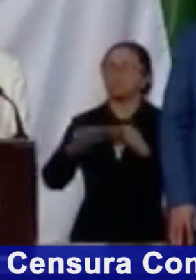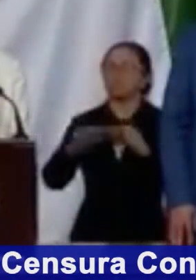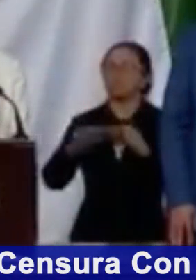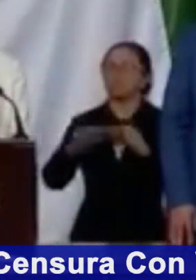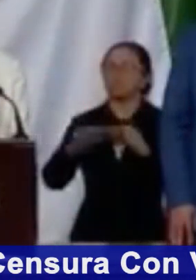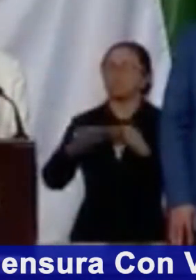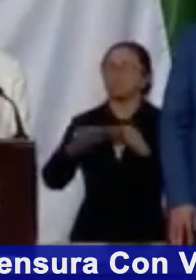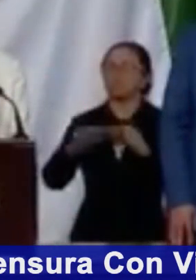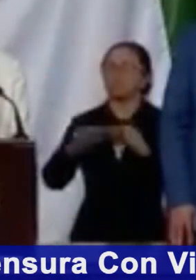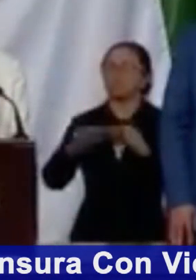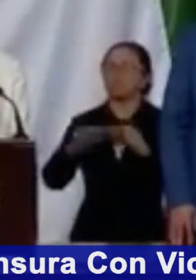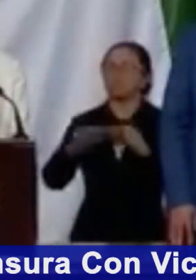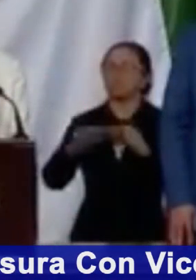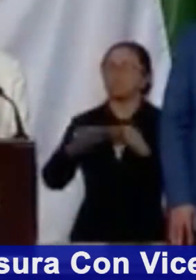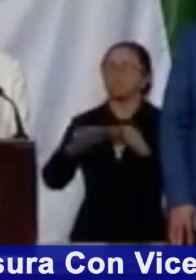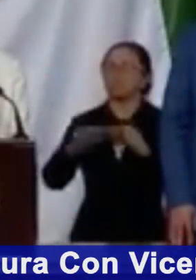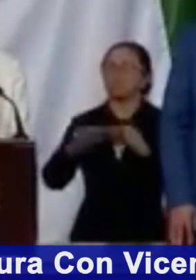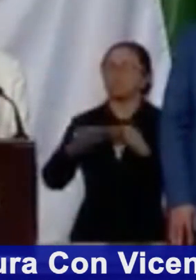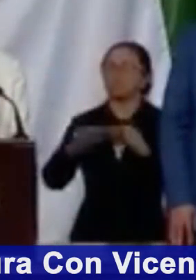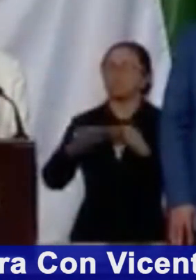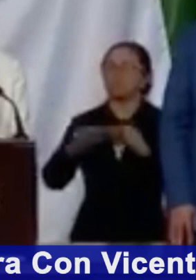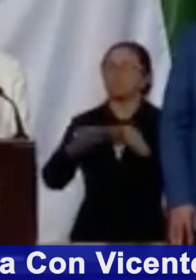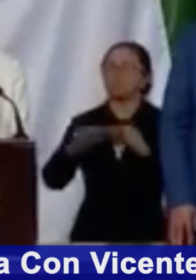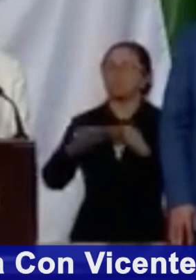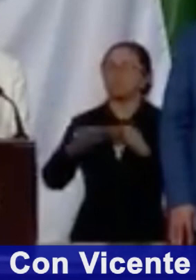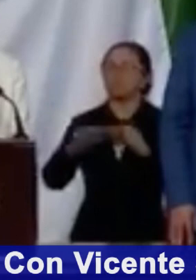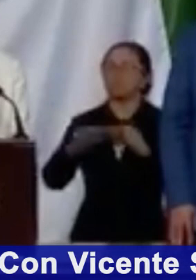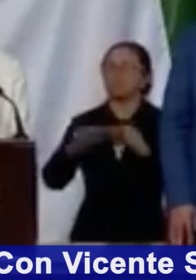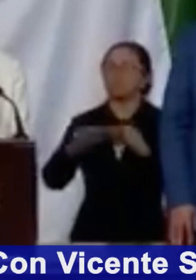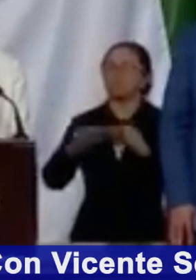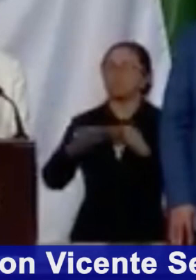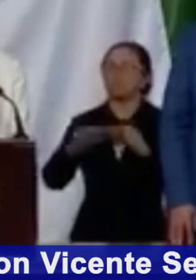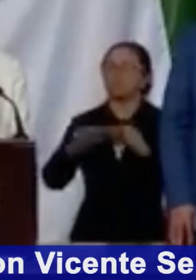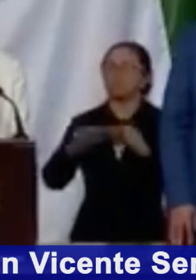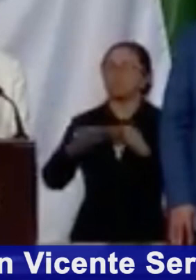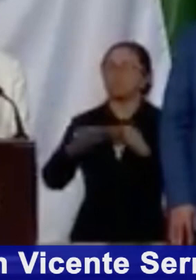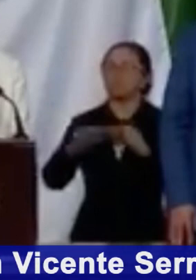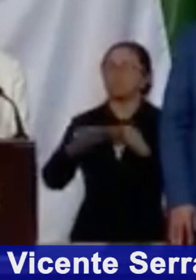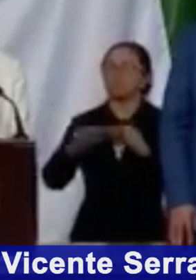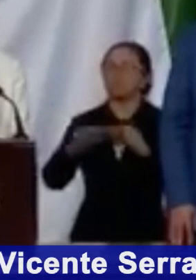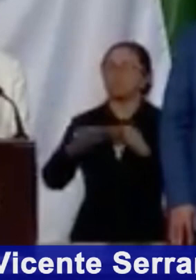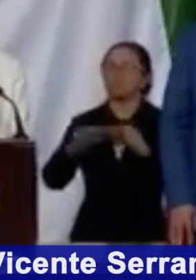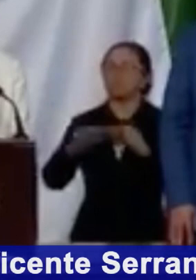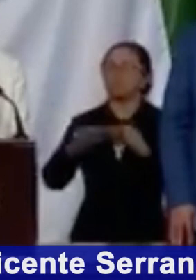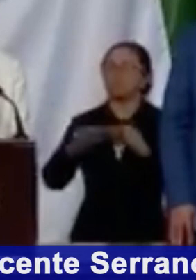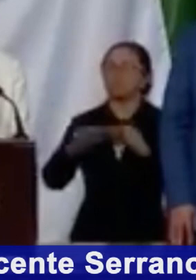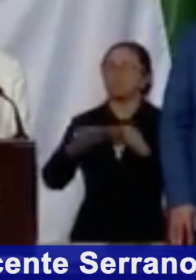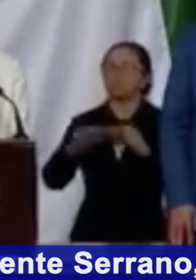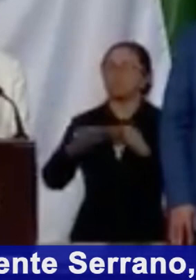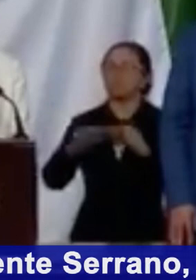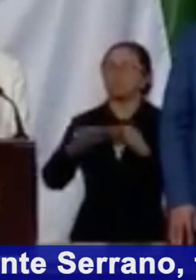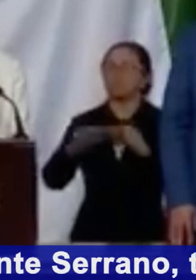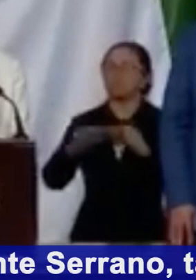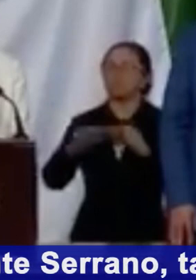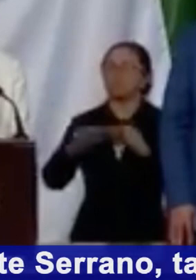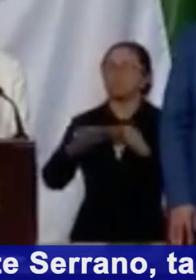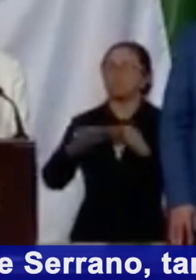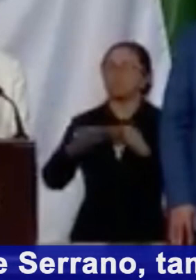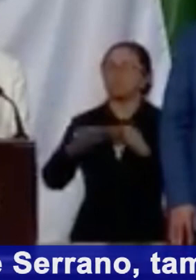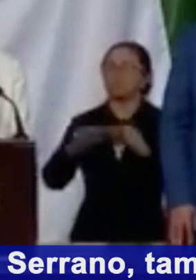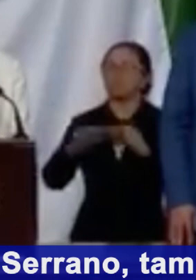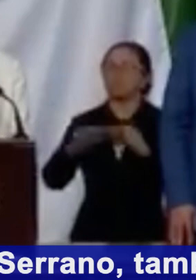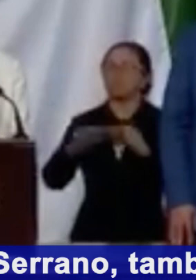granaderos desaparecería con este nuevo gobierno en la Ciudad de México, pensando en la represión y pensando